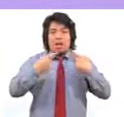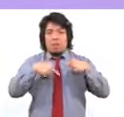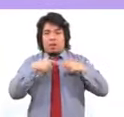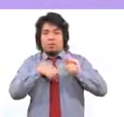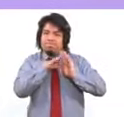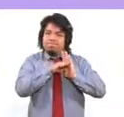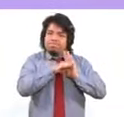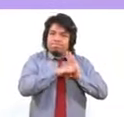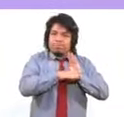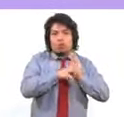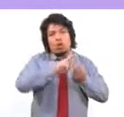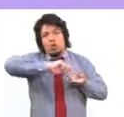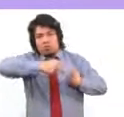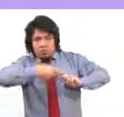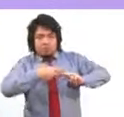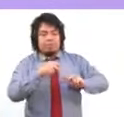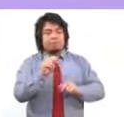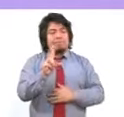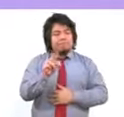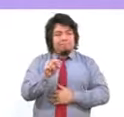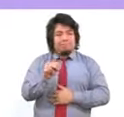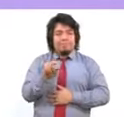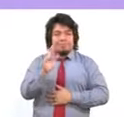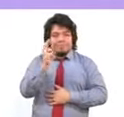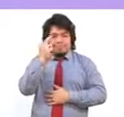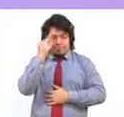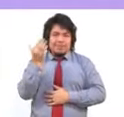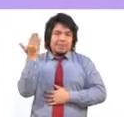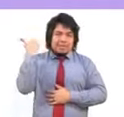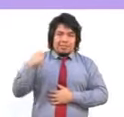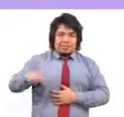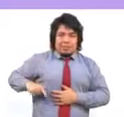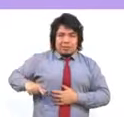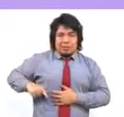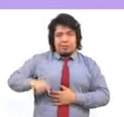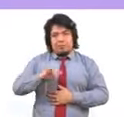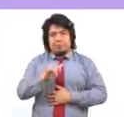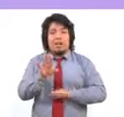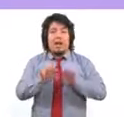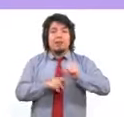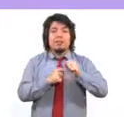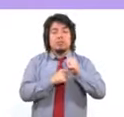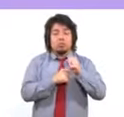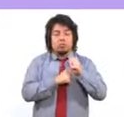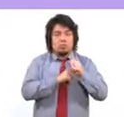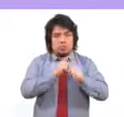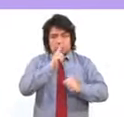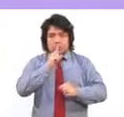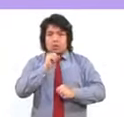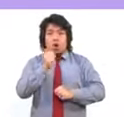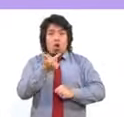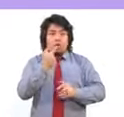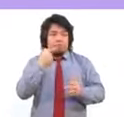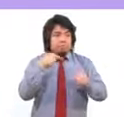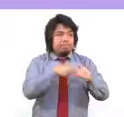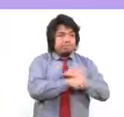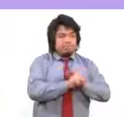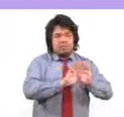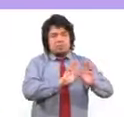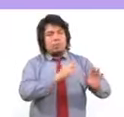No es al revés, como ocurría en la anterior administración. Ocultar cifras o impedir la denuncia